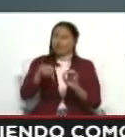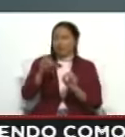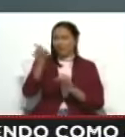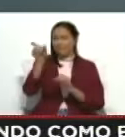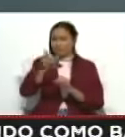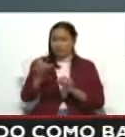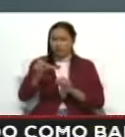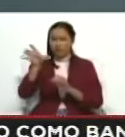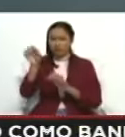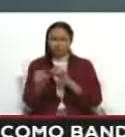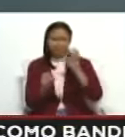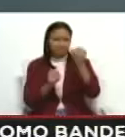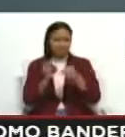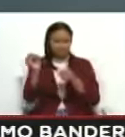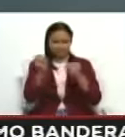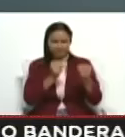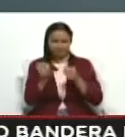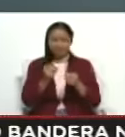etcétera,